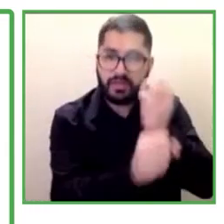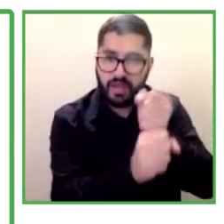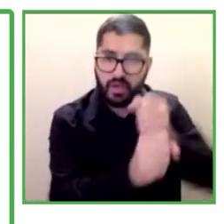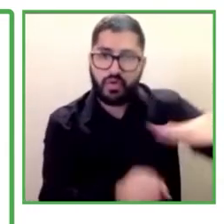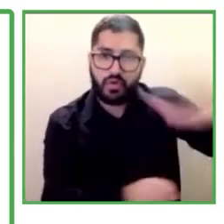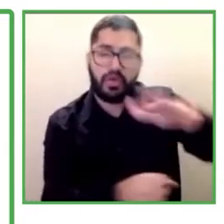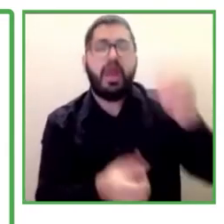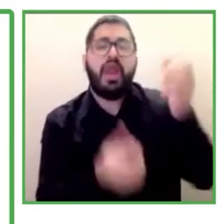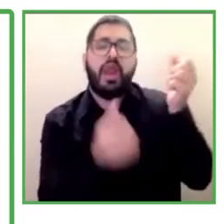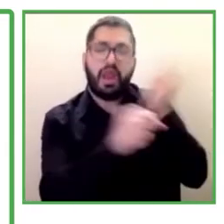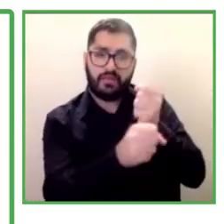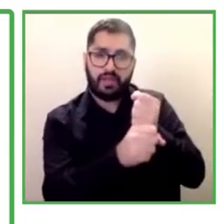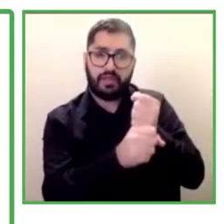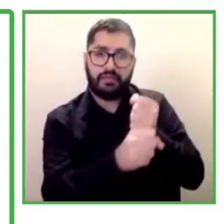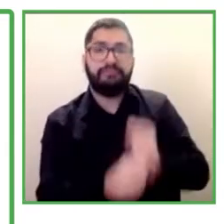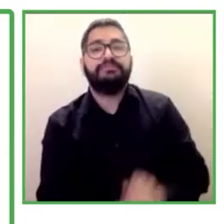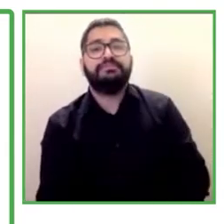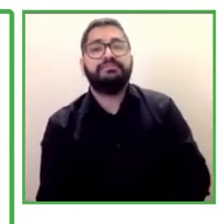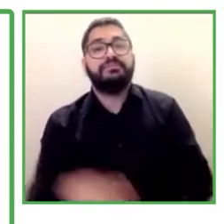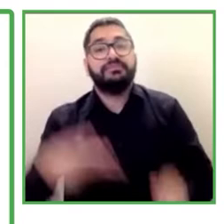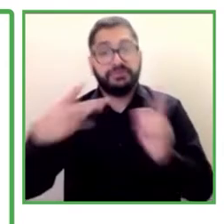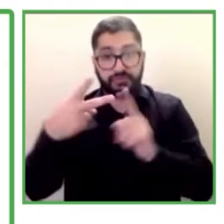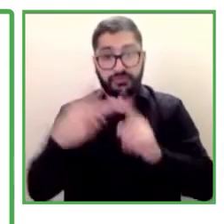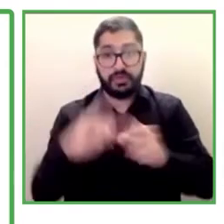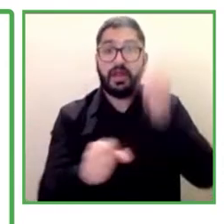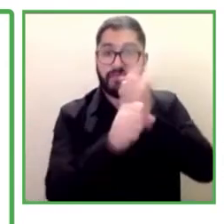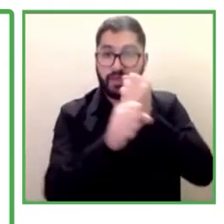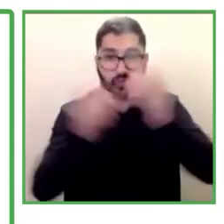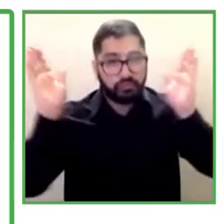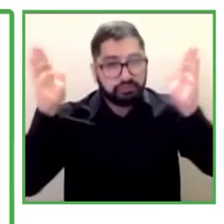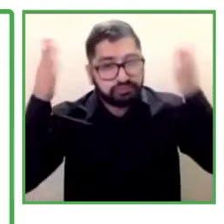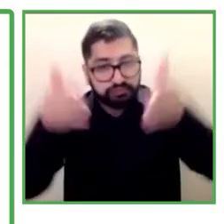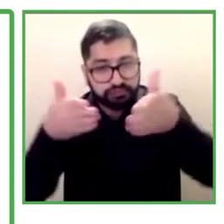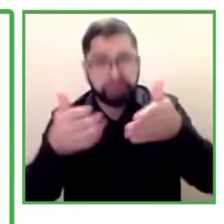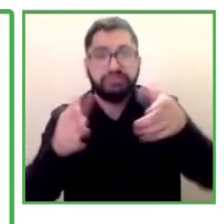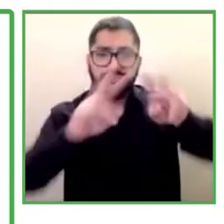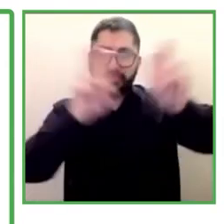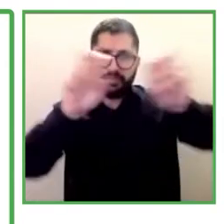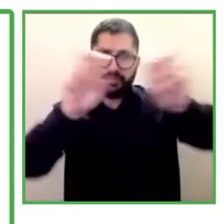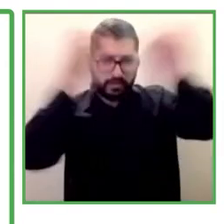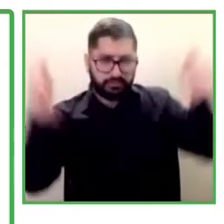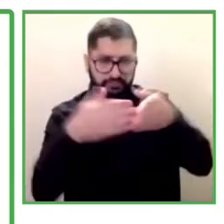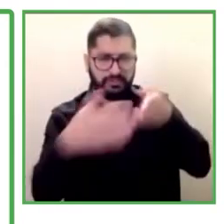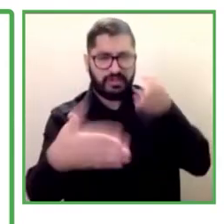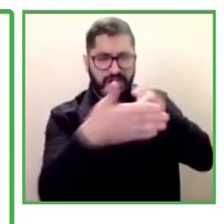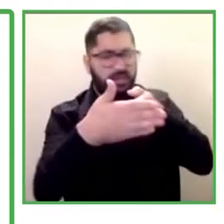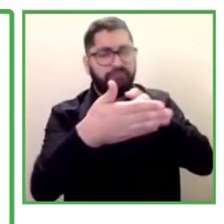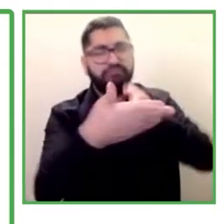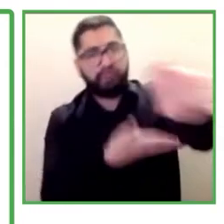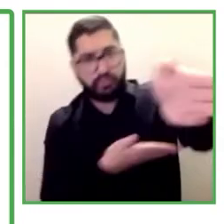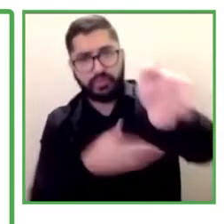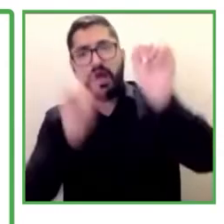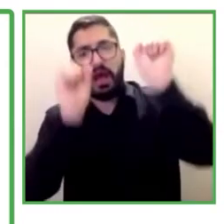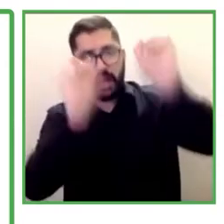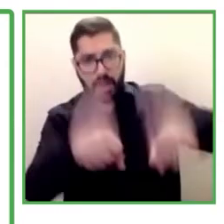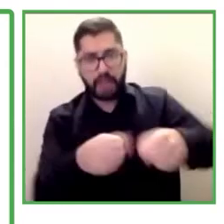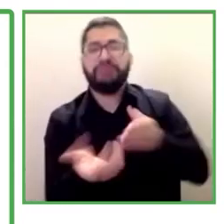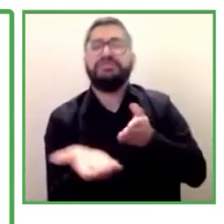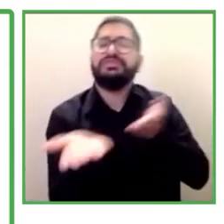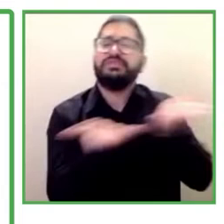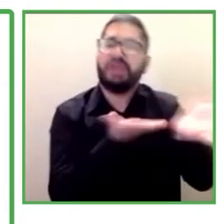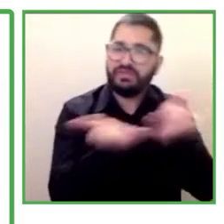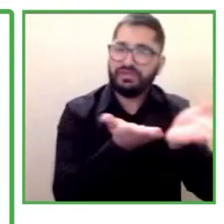Servicio Nacional de Aprendizaje, SENA. La transferencia de conocimiento que hemos hecho